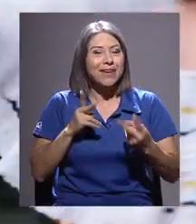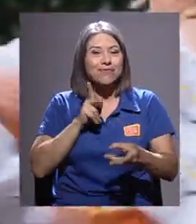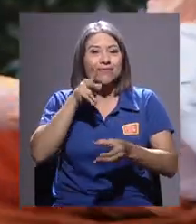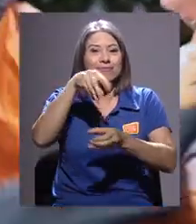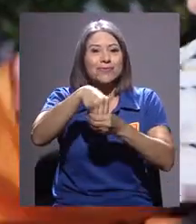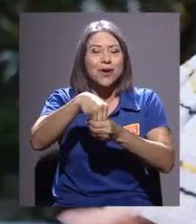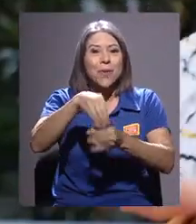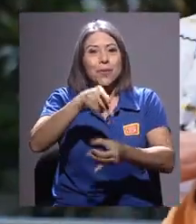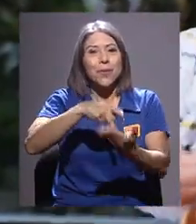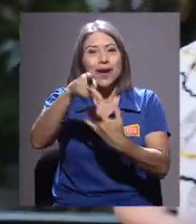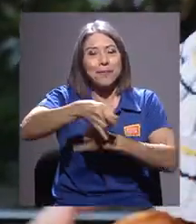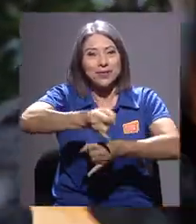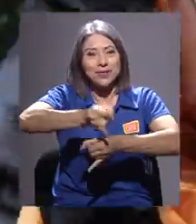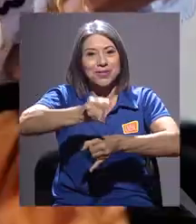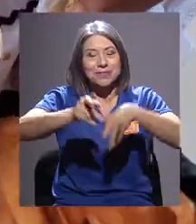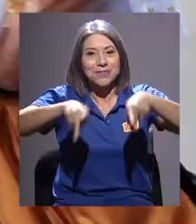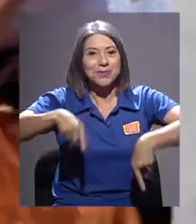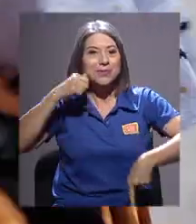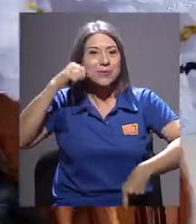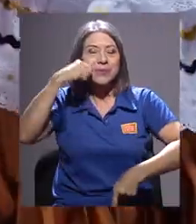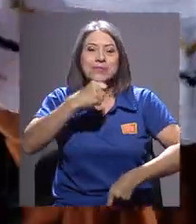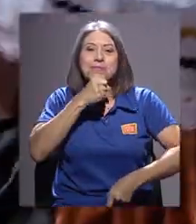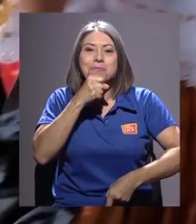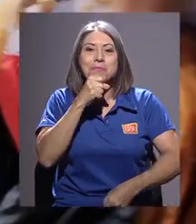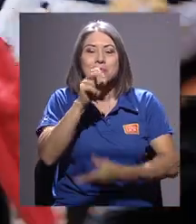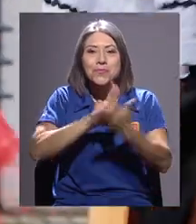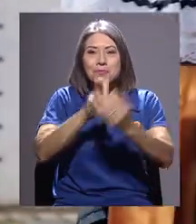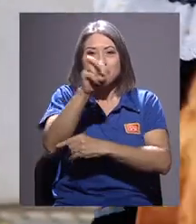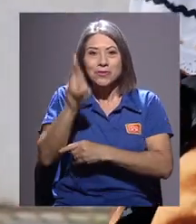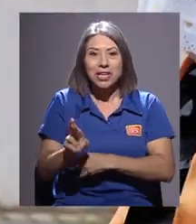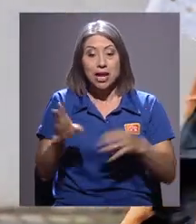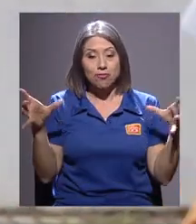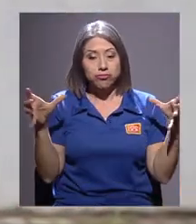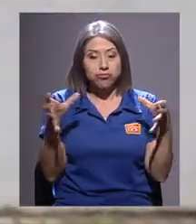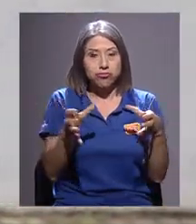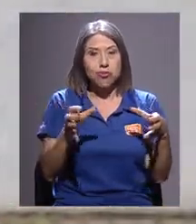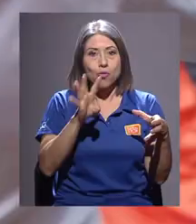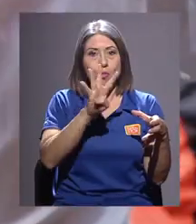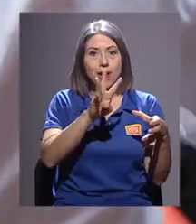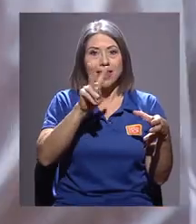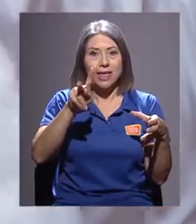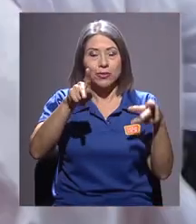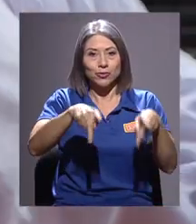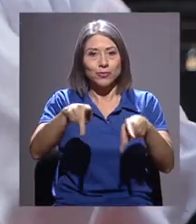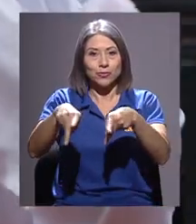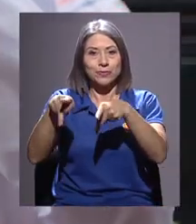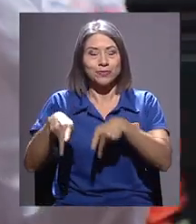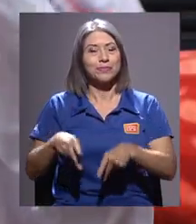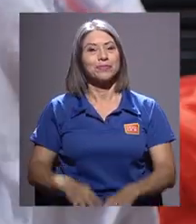de la persona adulta mayor de la Universidad de Costa Rica. Está conformado por 42 integrantes.